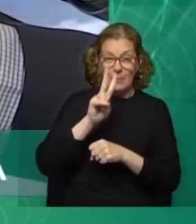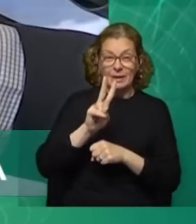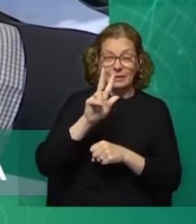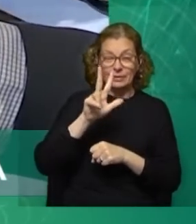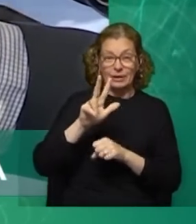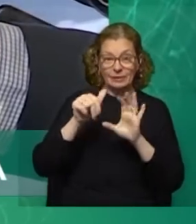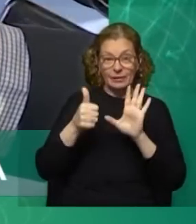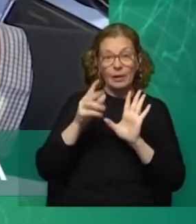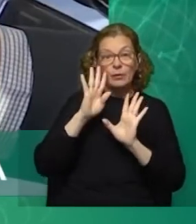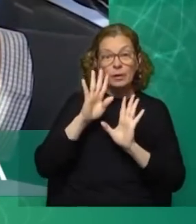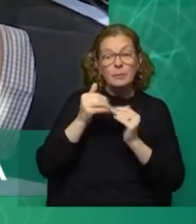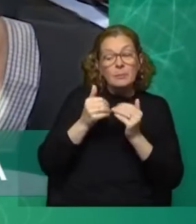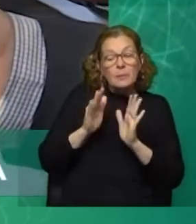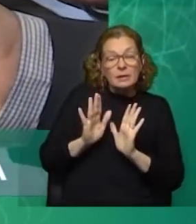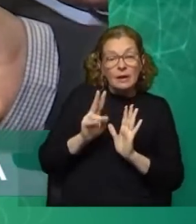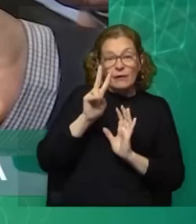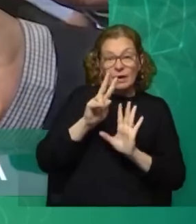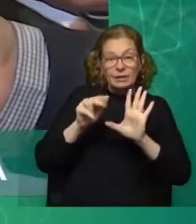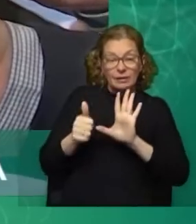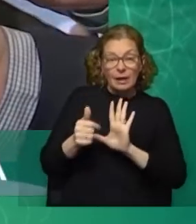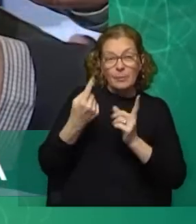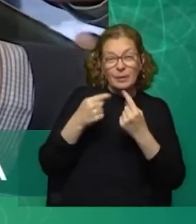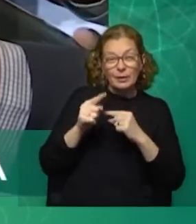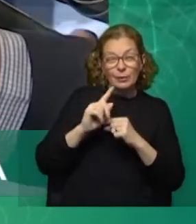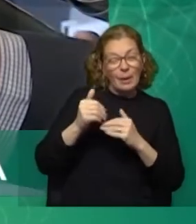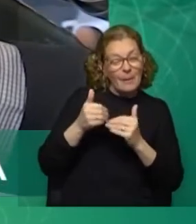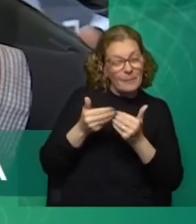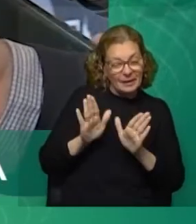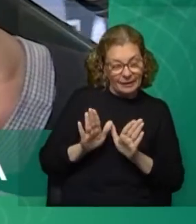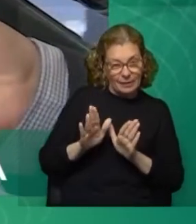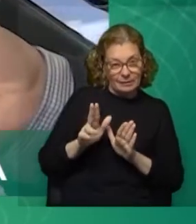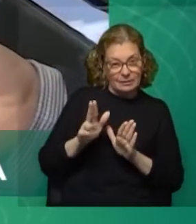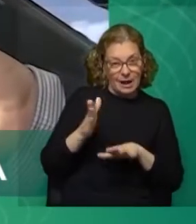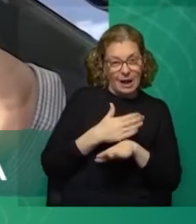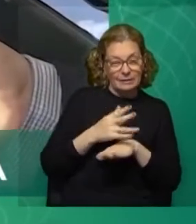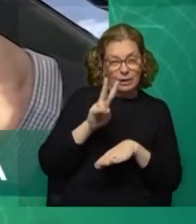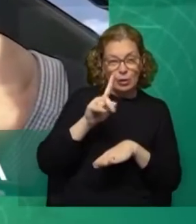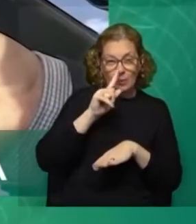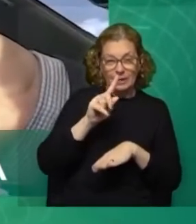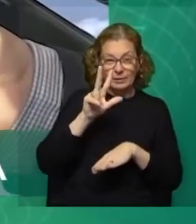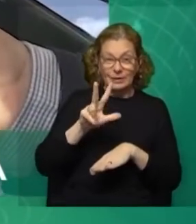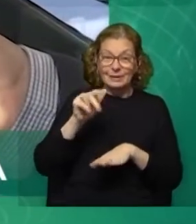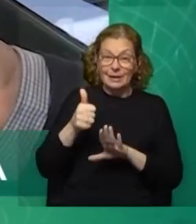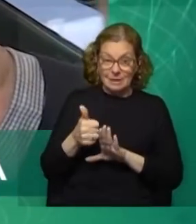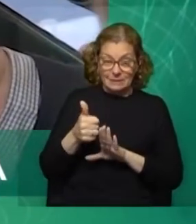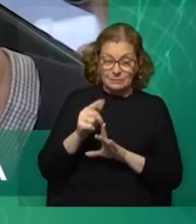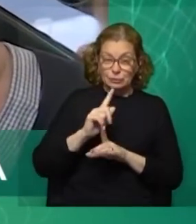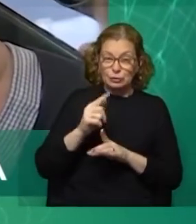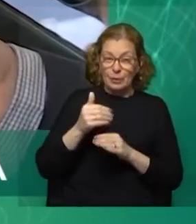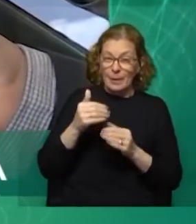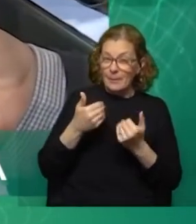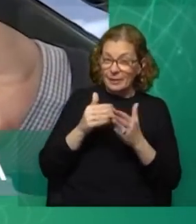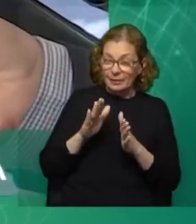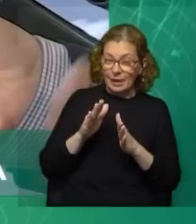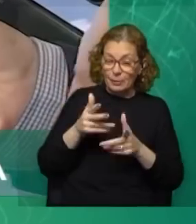estaba previsto inicialmente para el 26 pero no va a empezar a regir antes del 2036 no va